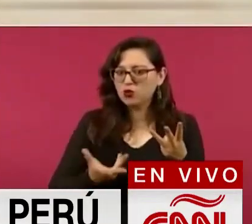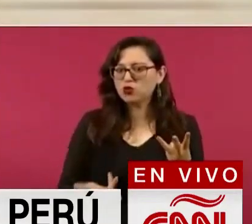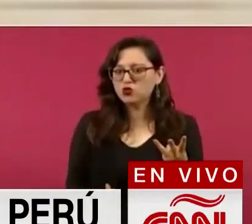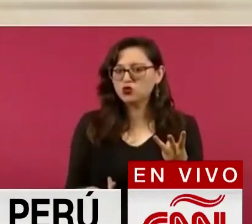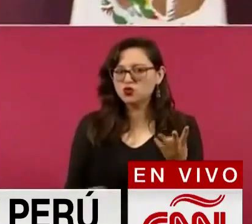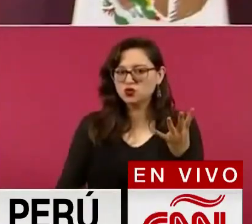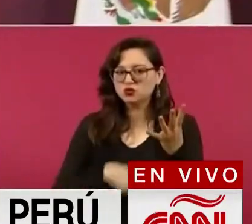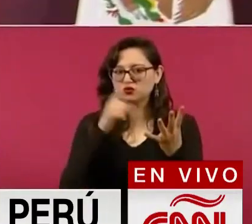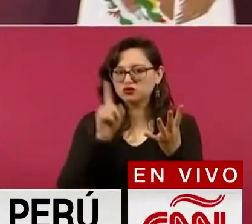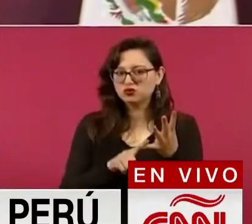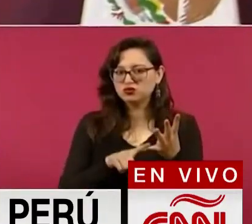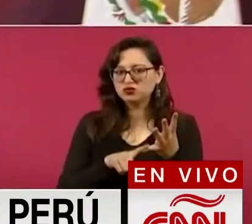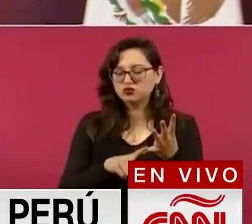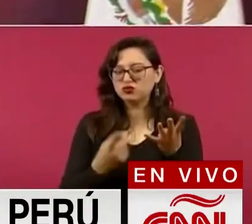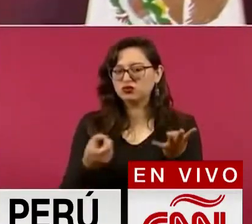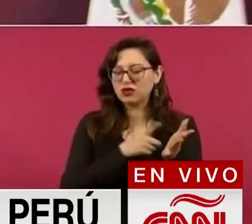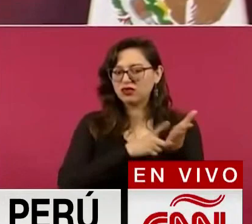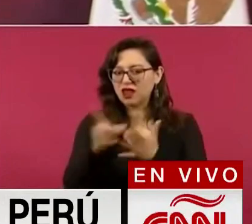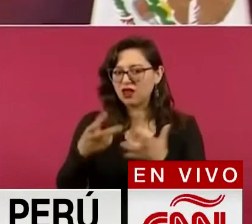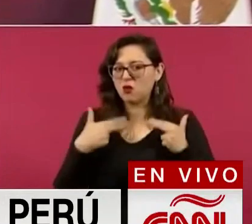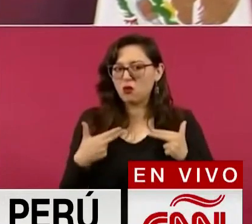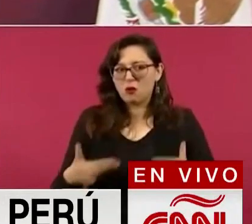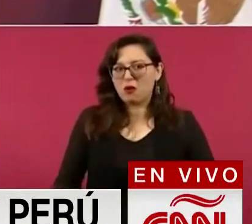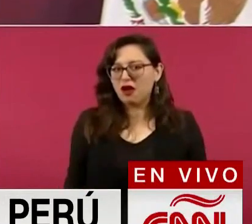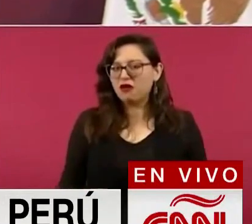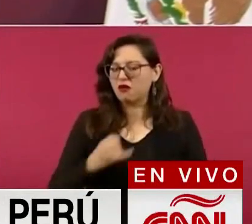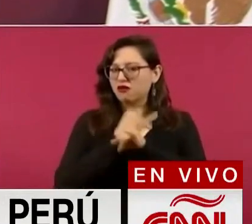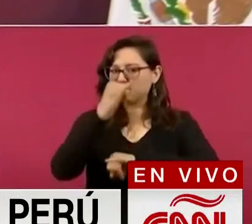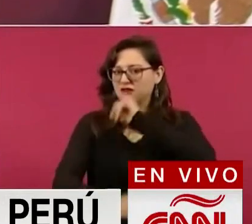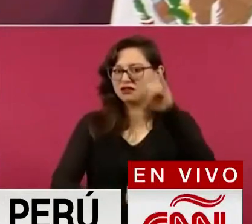las organizaciones de Derechos Humanos